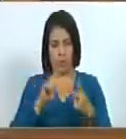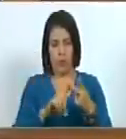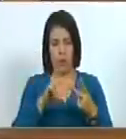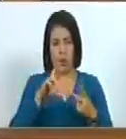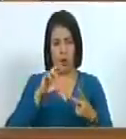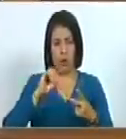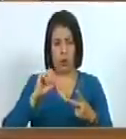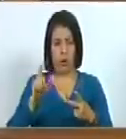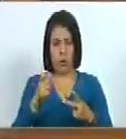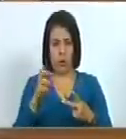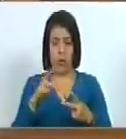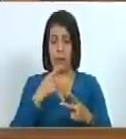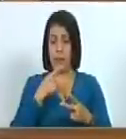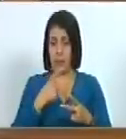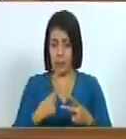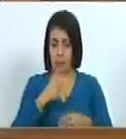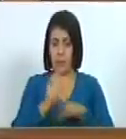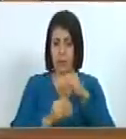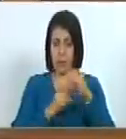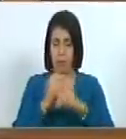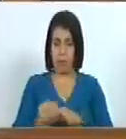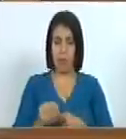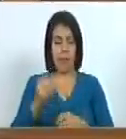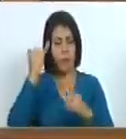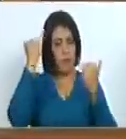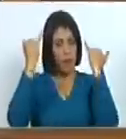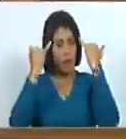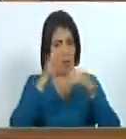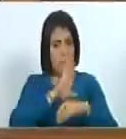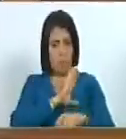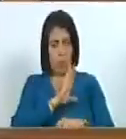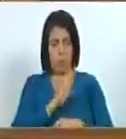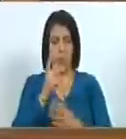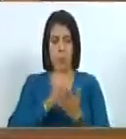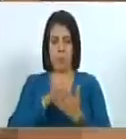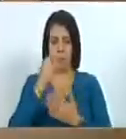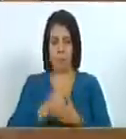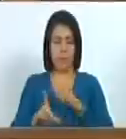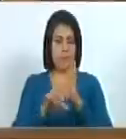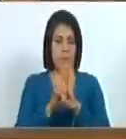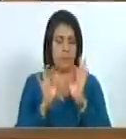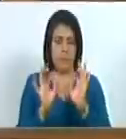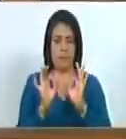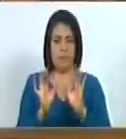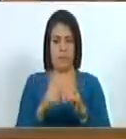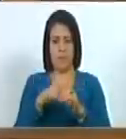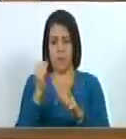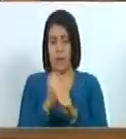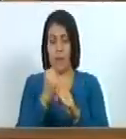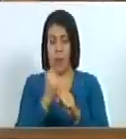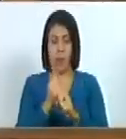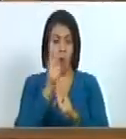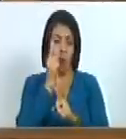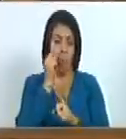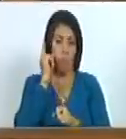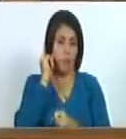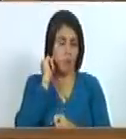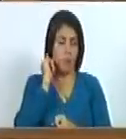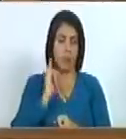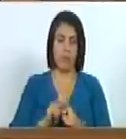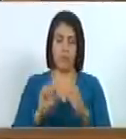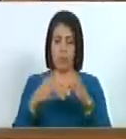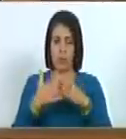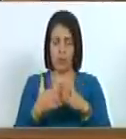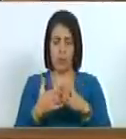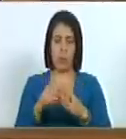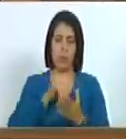Pinto, mediante la cual remitieron por iniciativa parlamentaria el proyecto de ley especial de los trabajadores y trabajadoras del